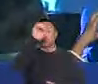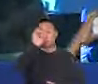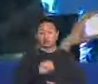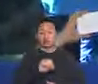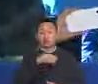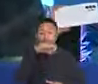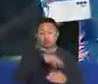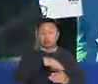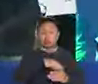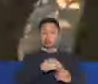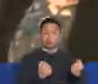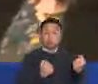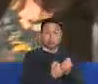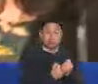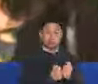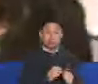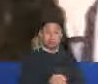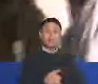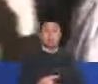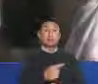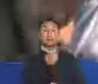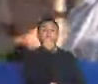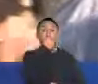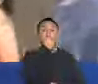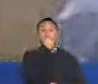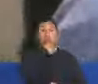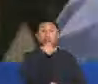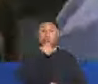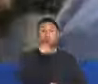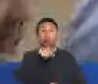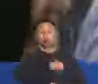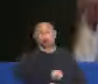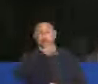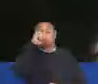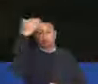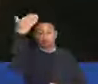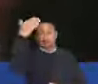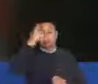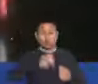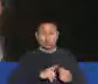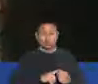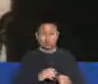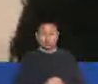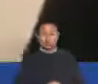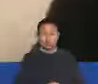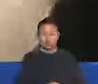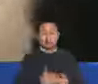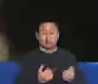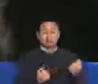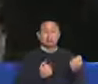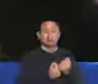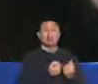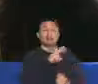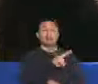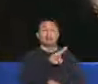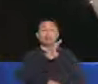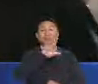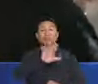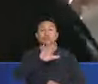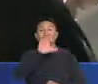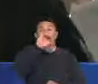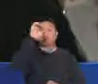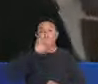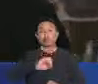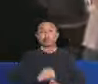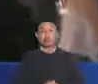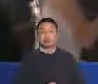29.97% de la votación, mientras que Pavel Muñoz conquistó la alcaldía de Quito con un respaldo del 25%